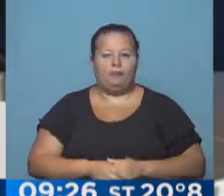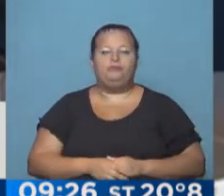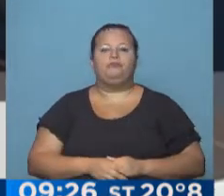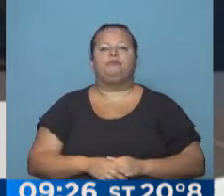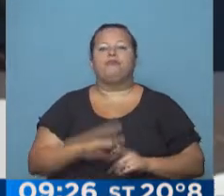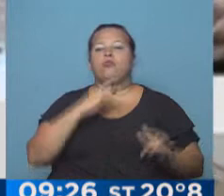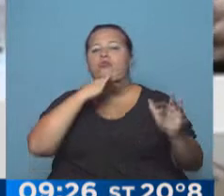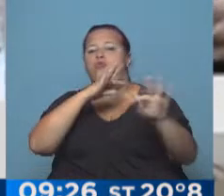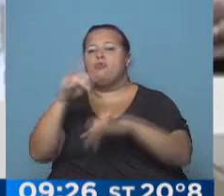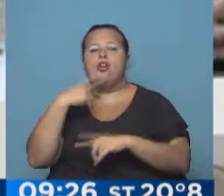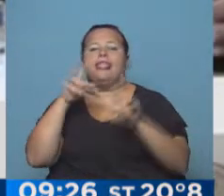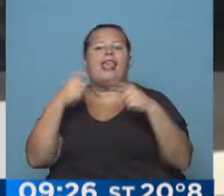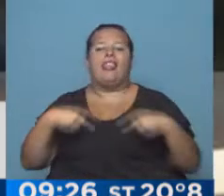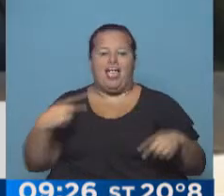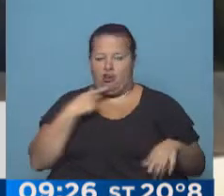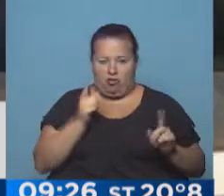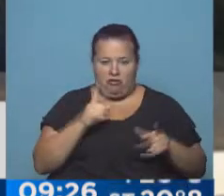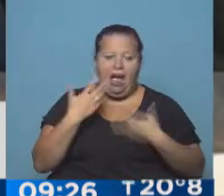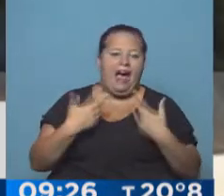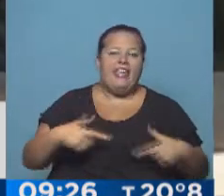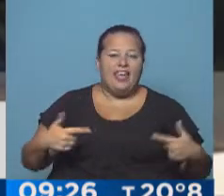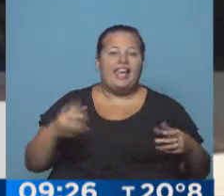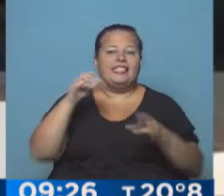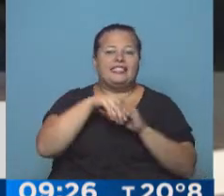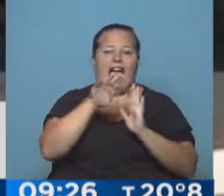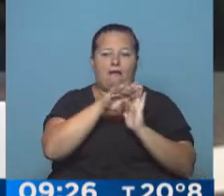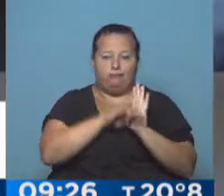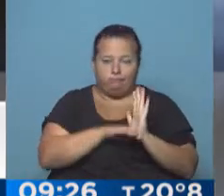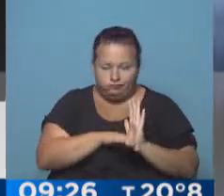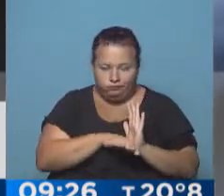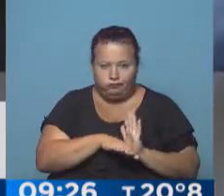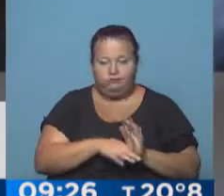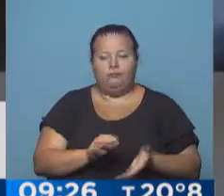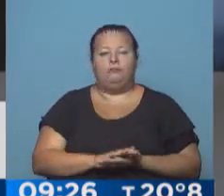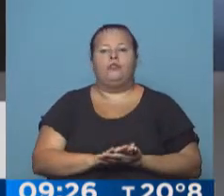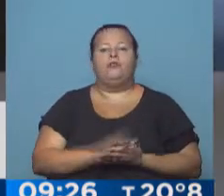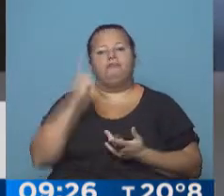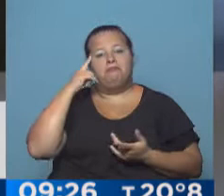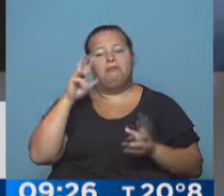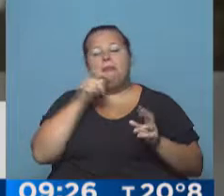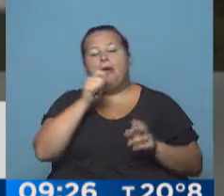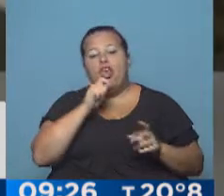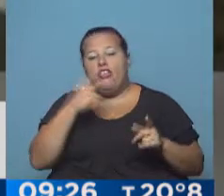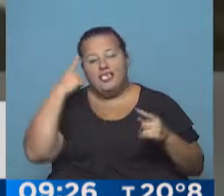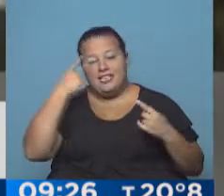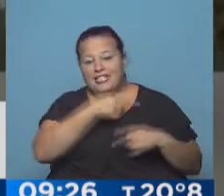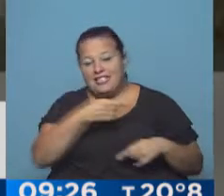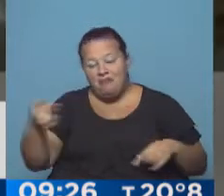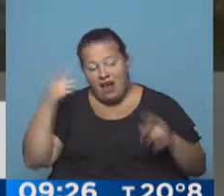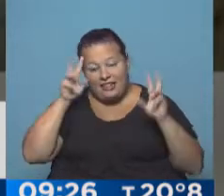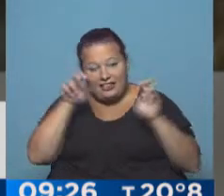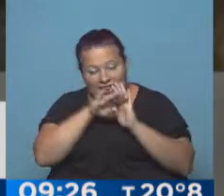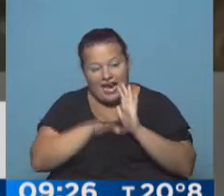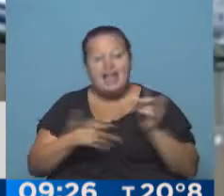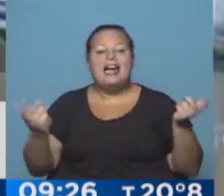No trascendieron los temas que estuvieron formaron parte de las presunciones periodísticas durante la semana.